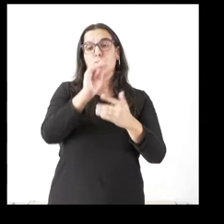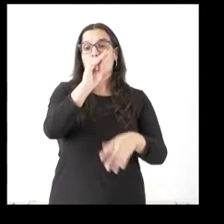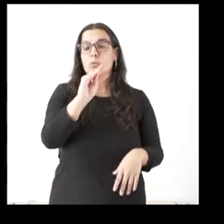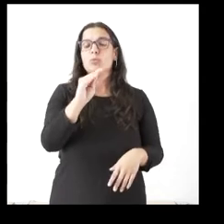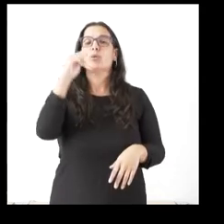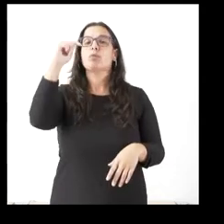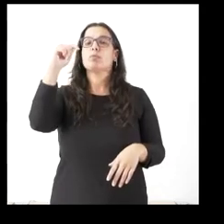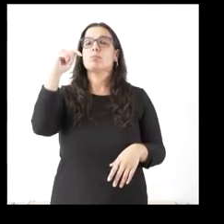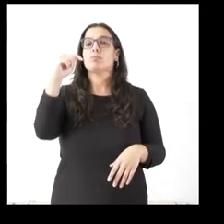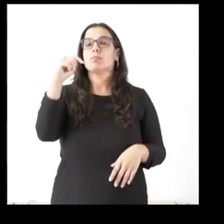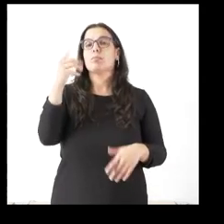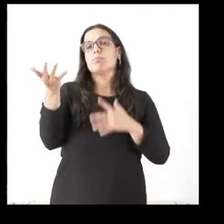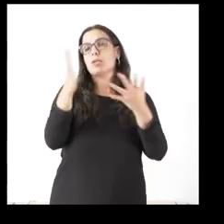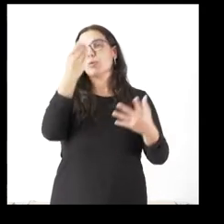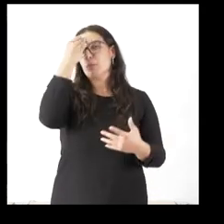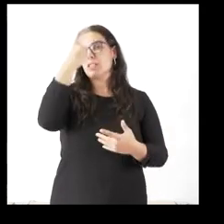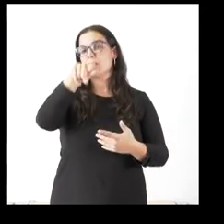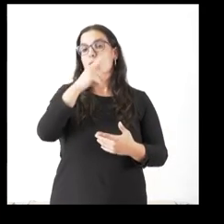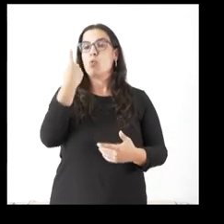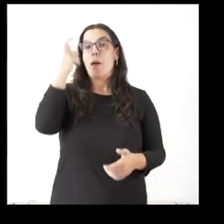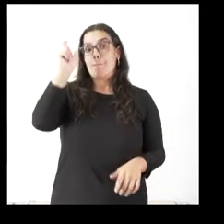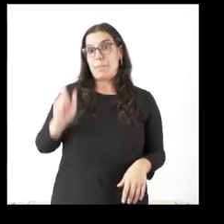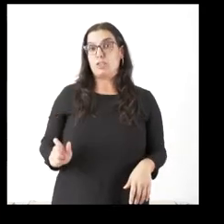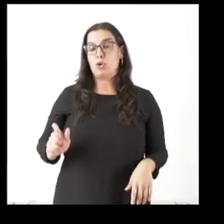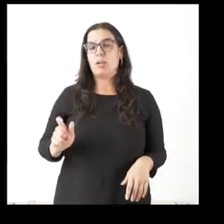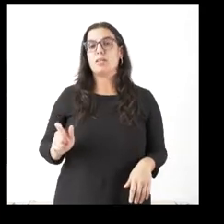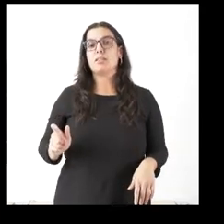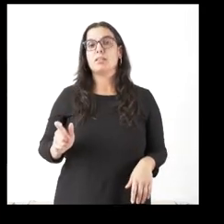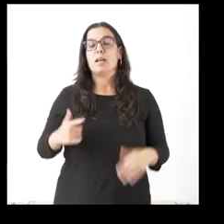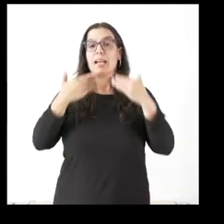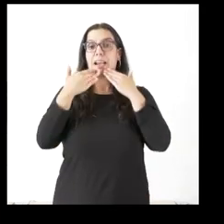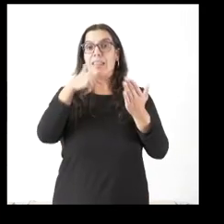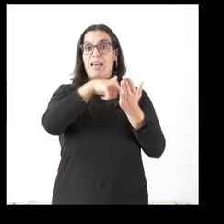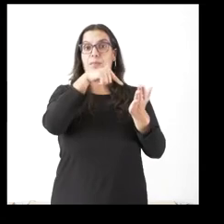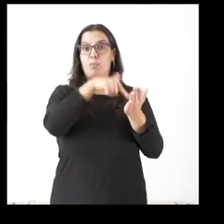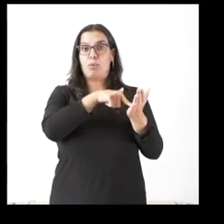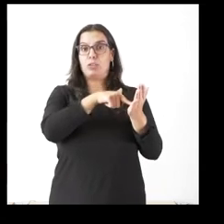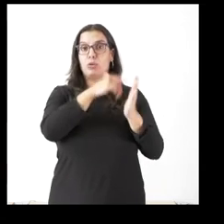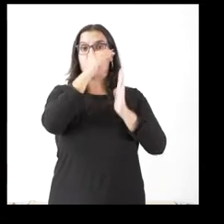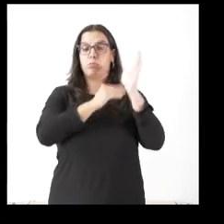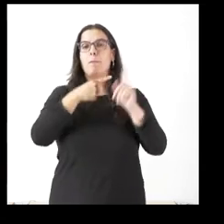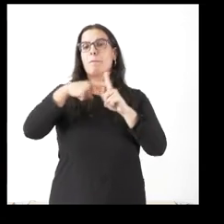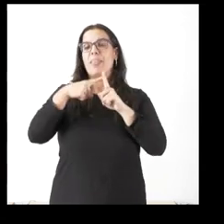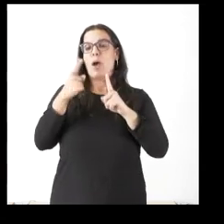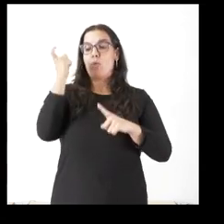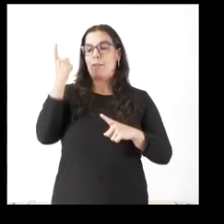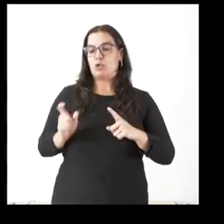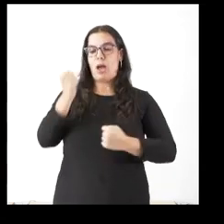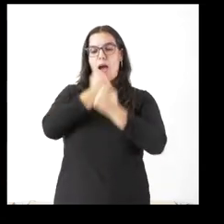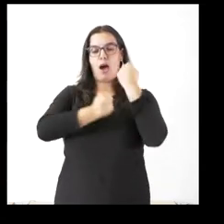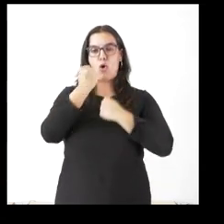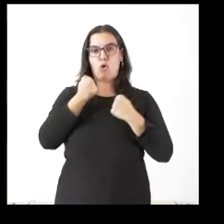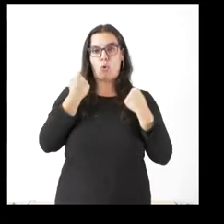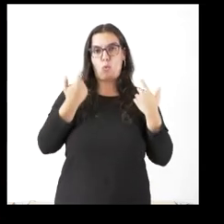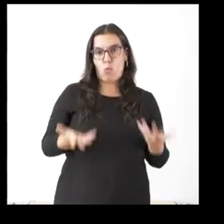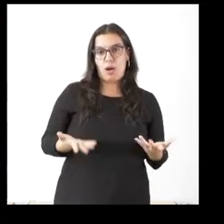ahorrarse o cuánto estiman ustedes que va a ahorrarse una persona con esta rebaja de forma media? Y también me gustaría saber la mediana que